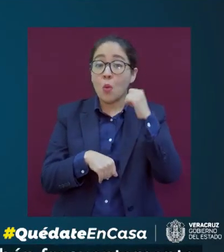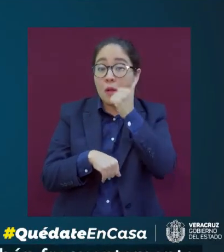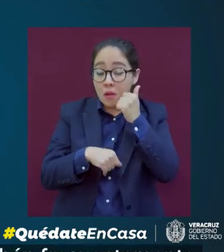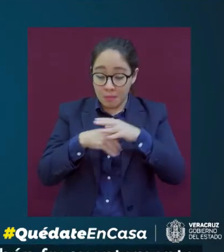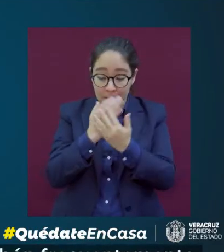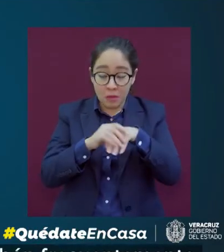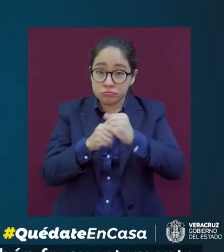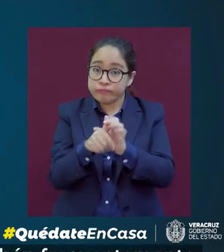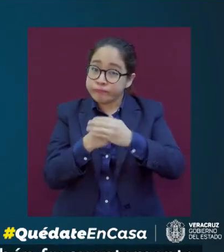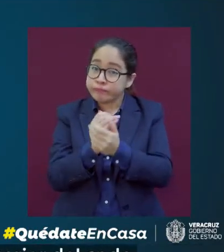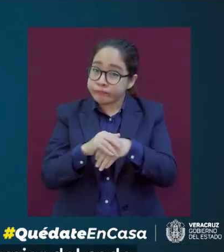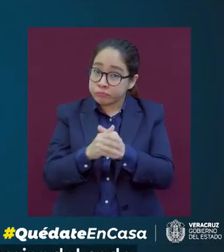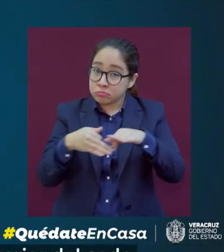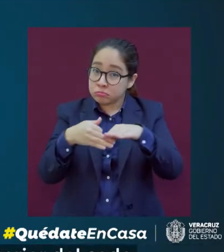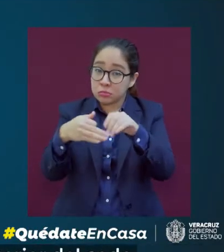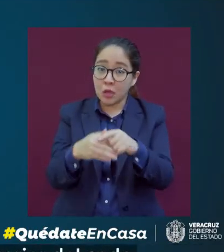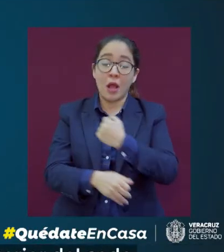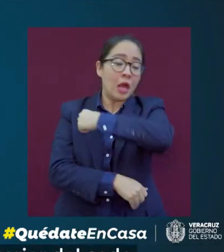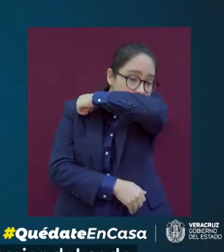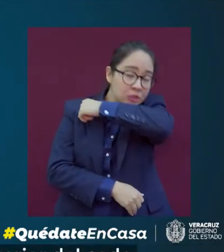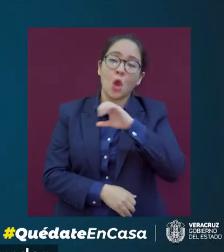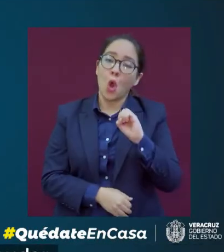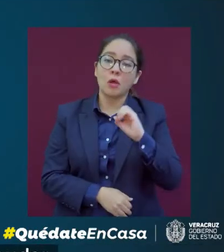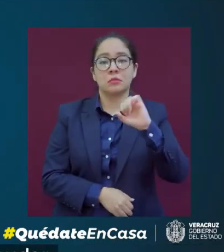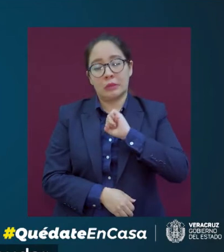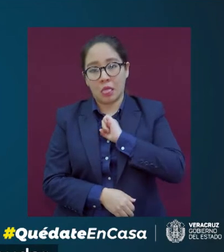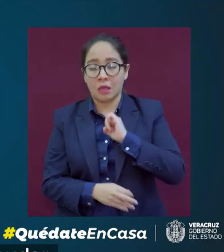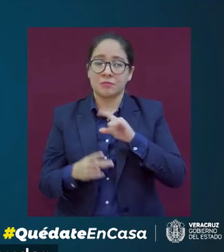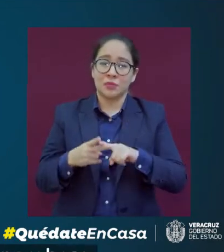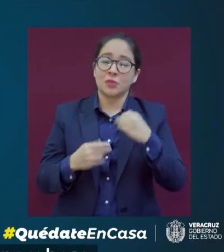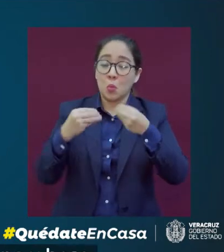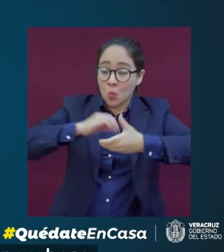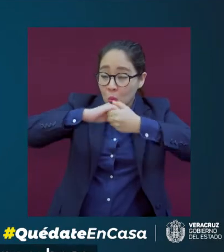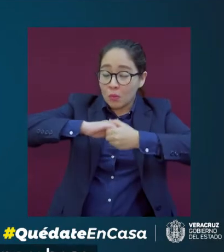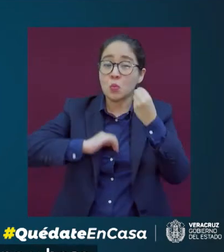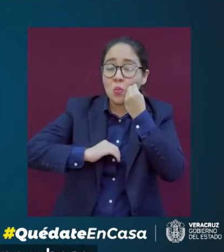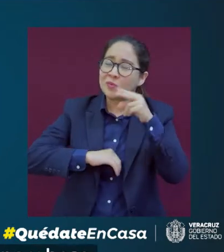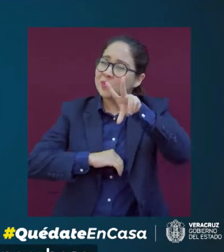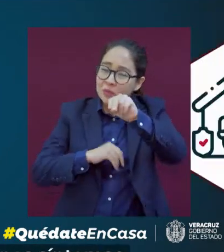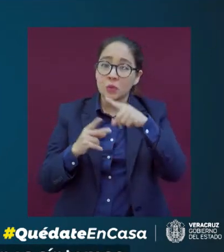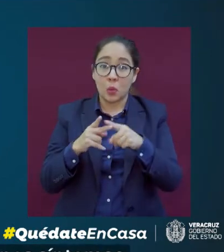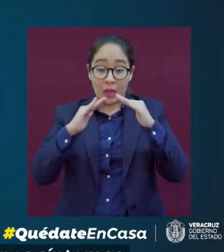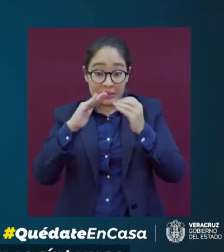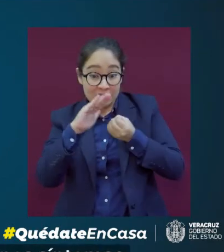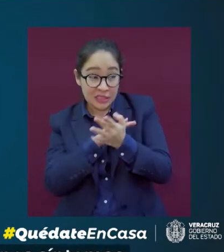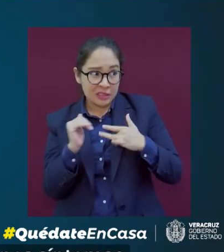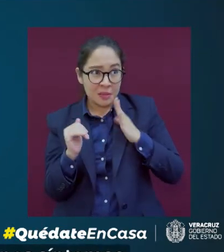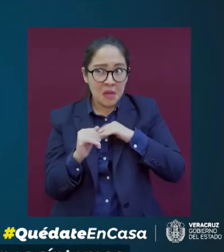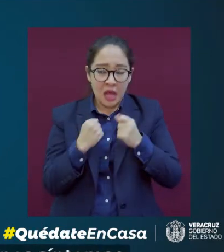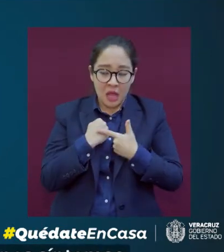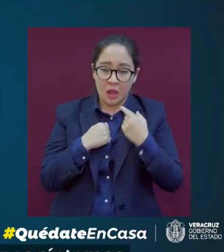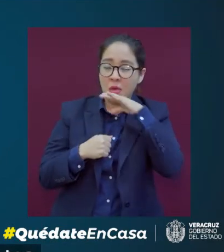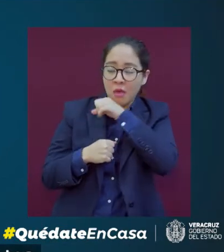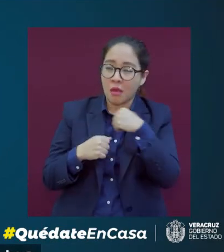manos con agua y jabón frecuentemente. Tápate la boca con el interior del codo al toser o estornudar. Evita saludos de mano y beso. Evita salir de casa